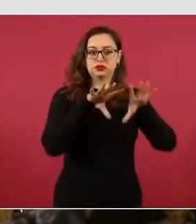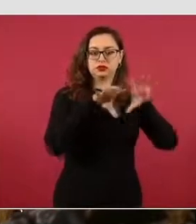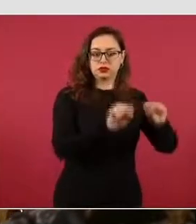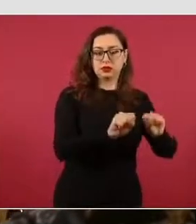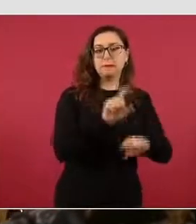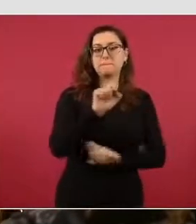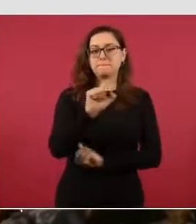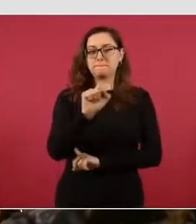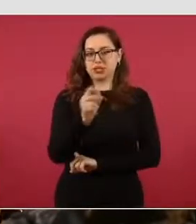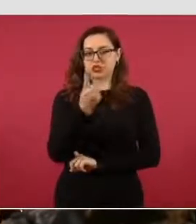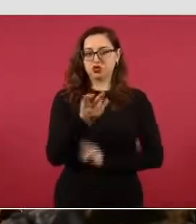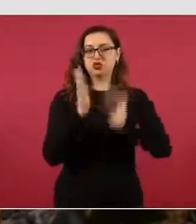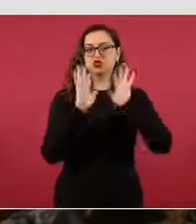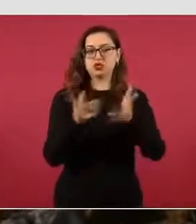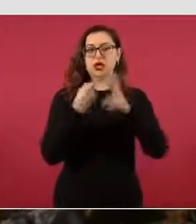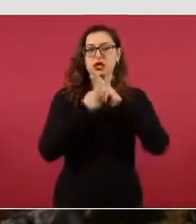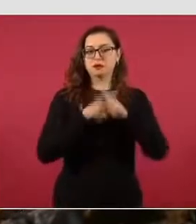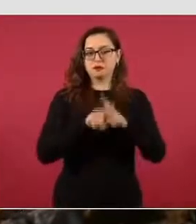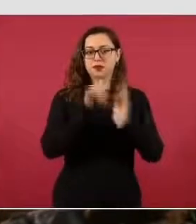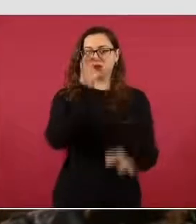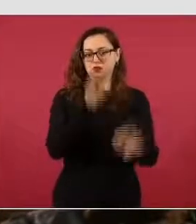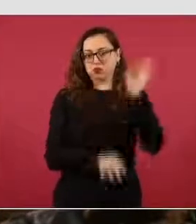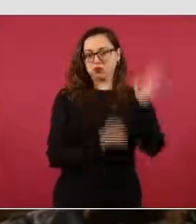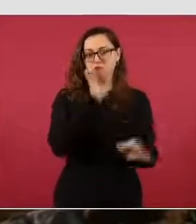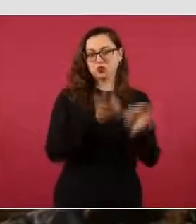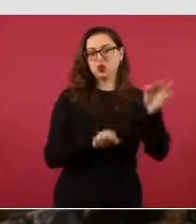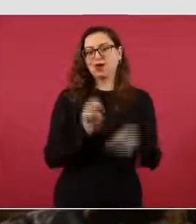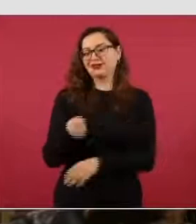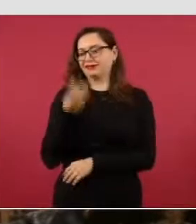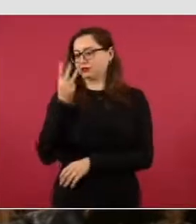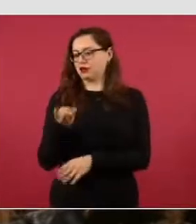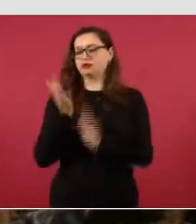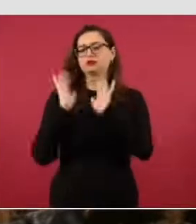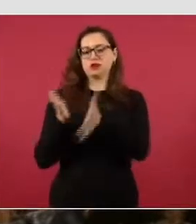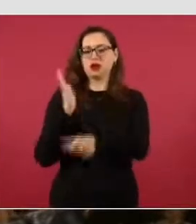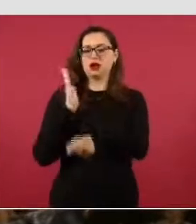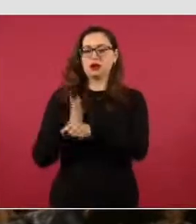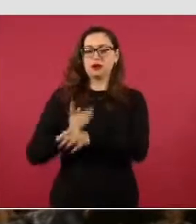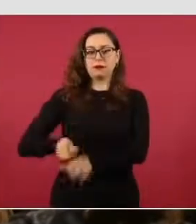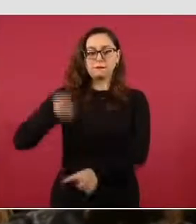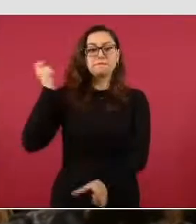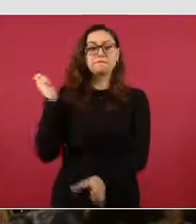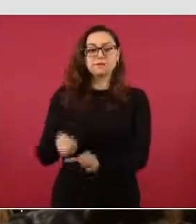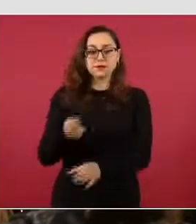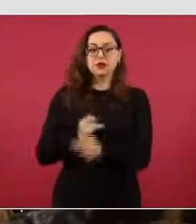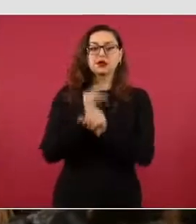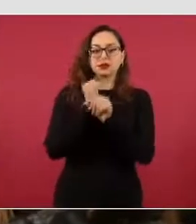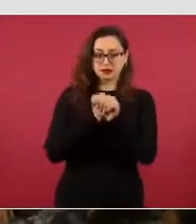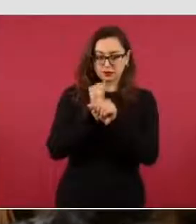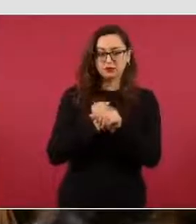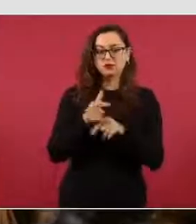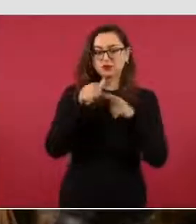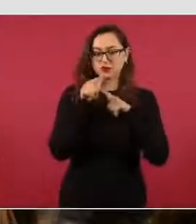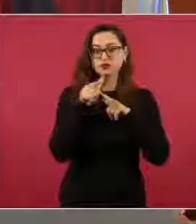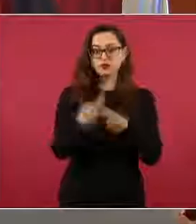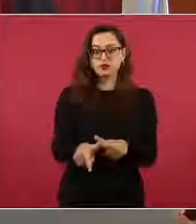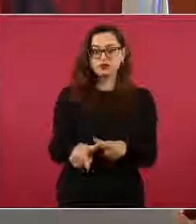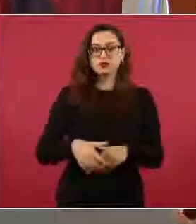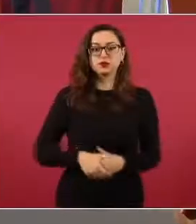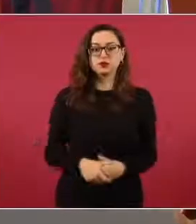ya 3 sentencias condenatorias. Se continúa con las investigaciones y con los actos de persecución criminal.